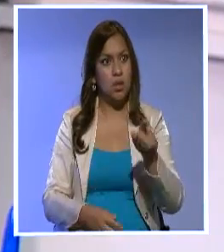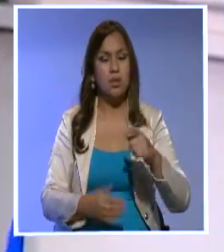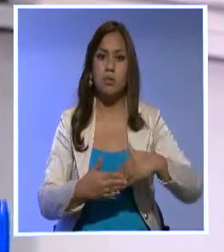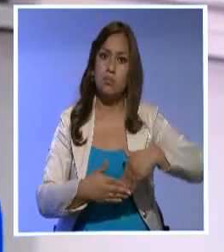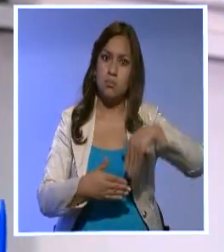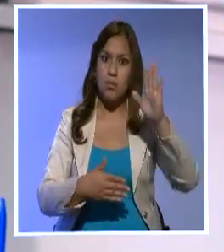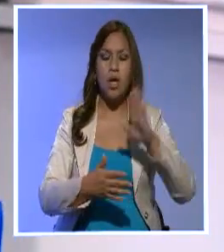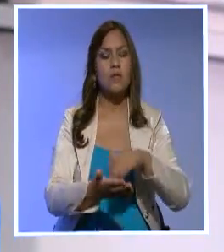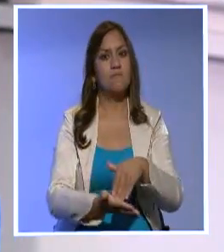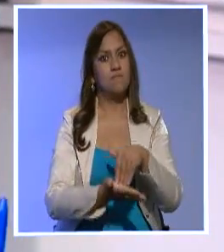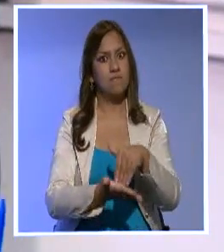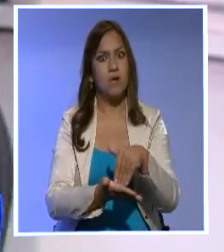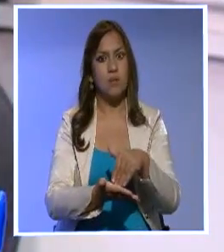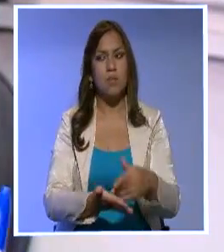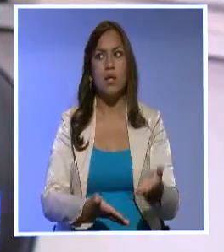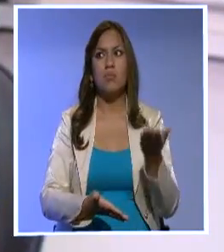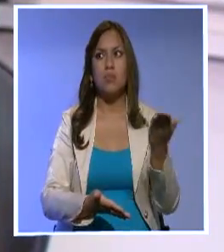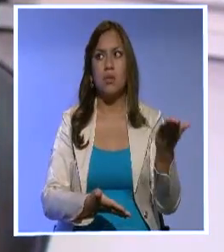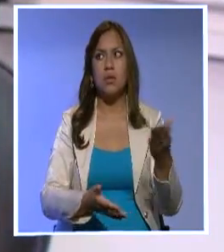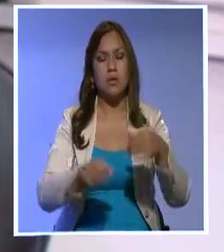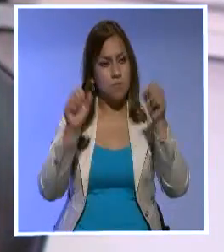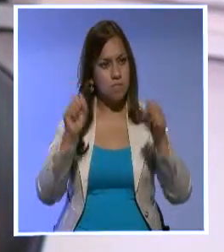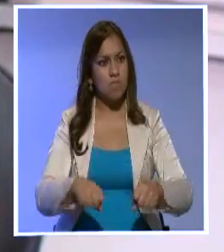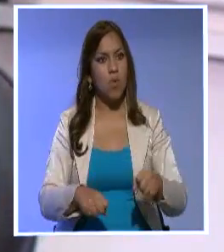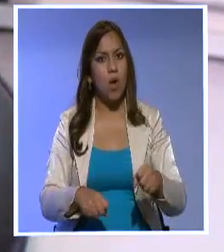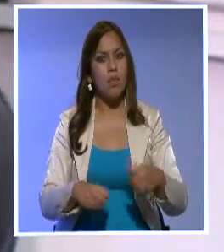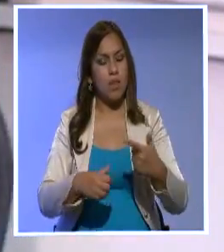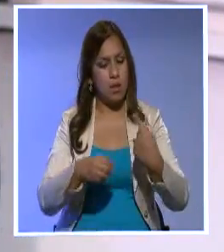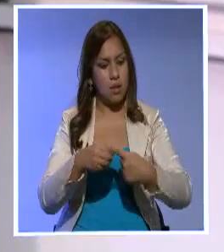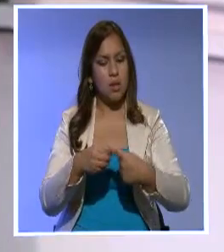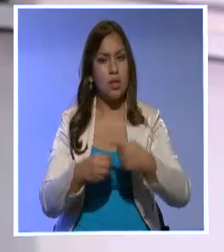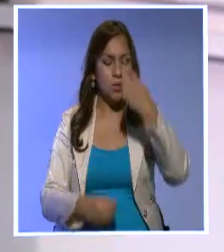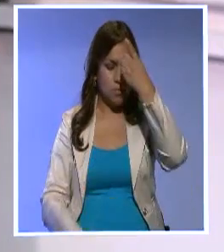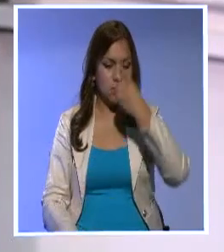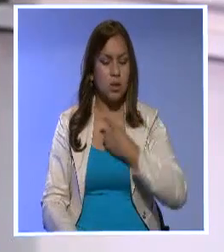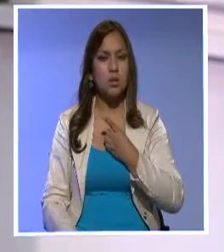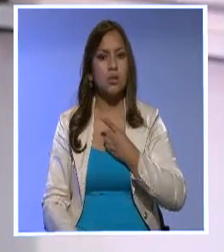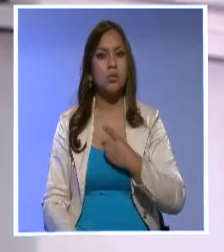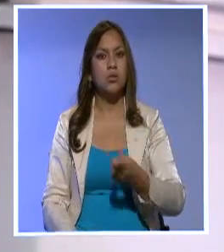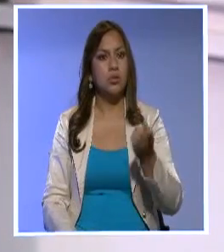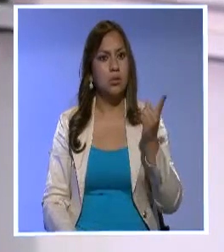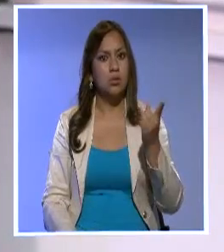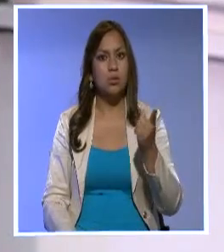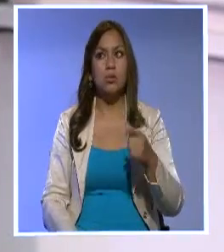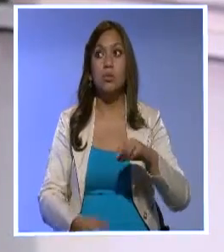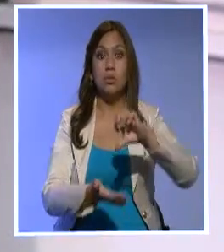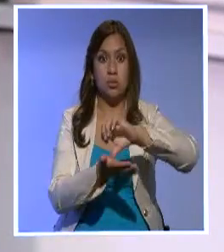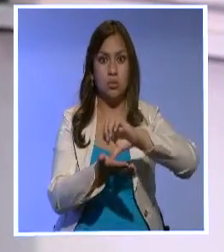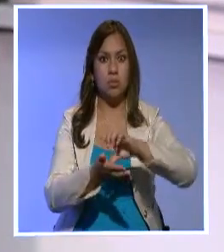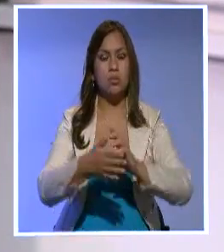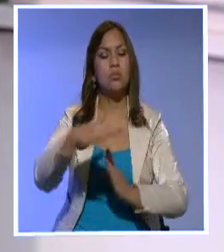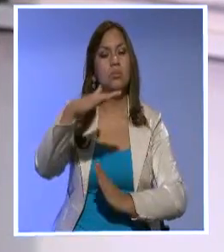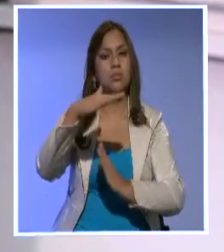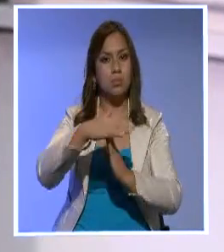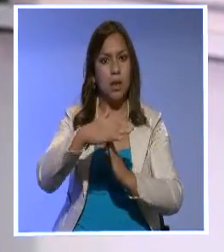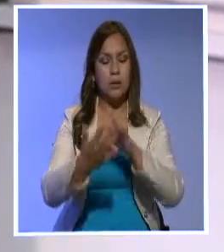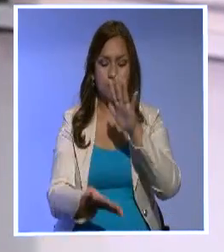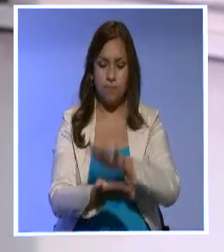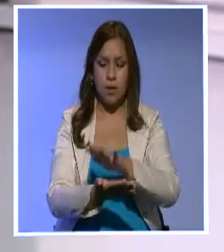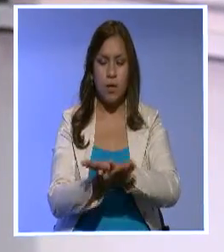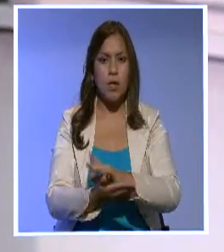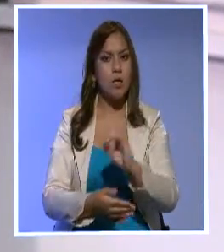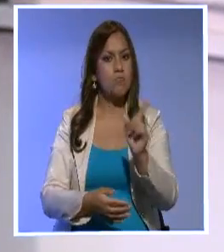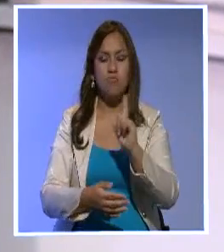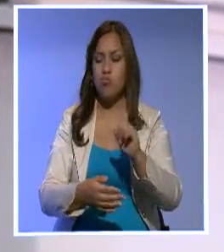firmes para hacer prevalecer la voz de los quiteños cuando decidió que quitó es una capital y una ciudad libre de